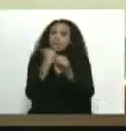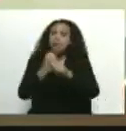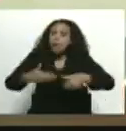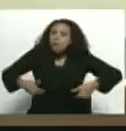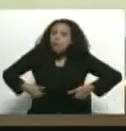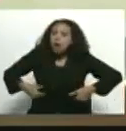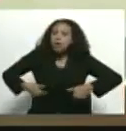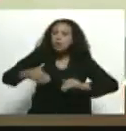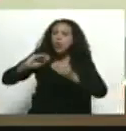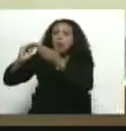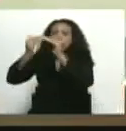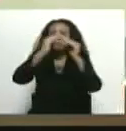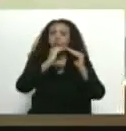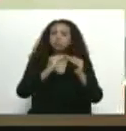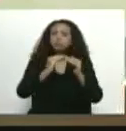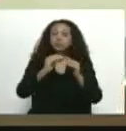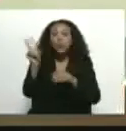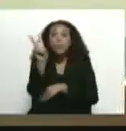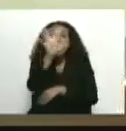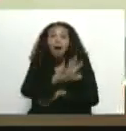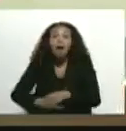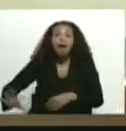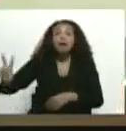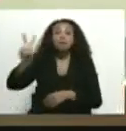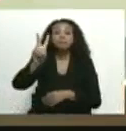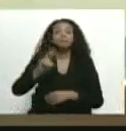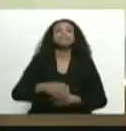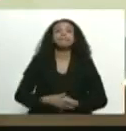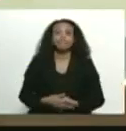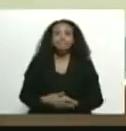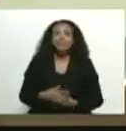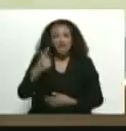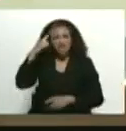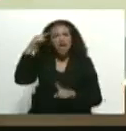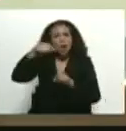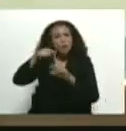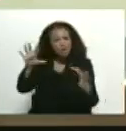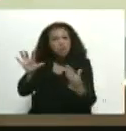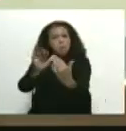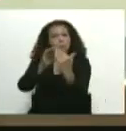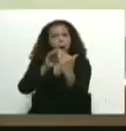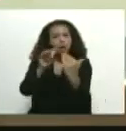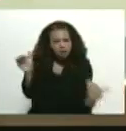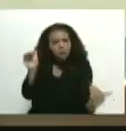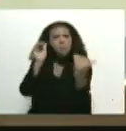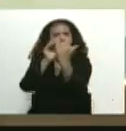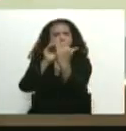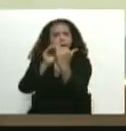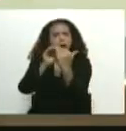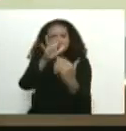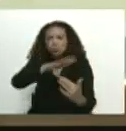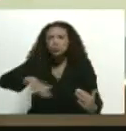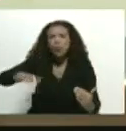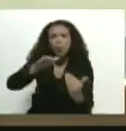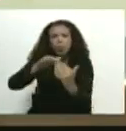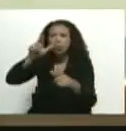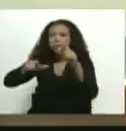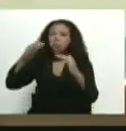esfuerzo colectivo de un país entero. En esa onda ando yo, en esa onda andamos